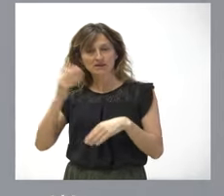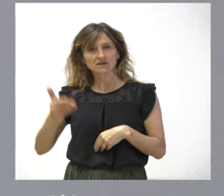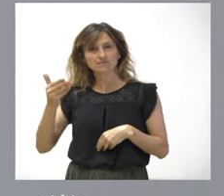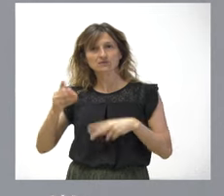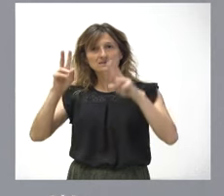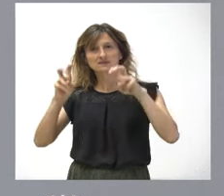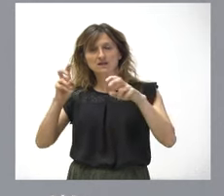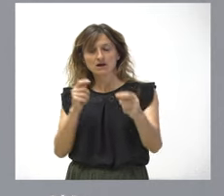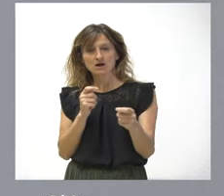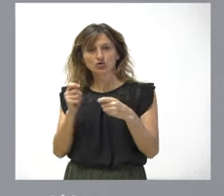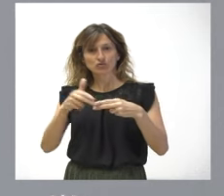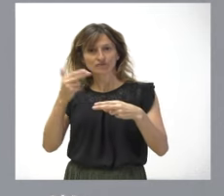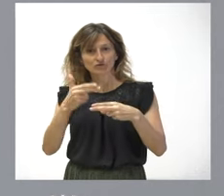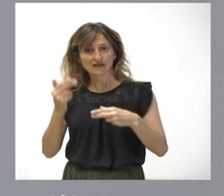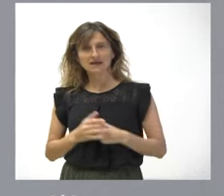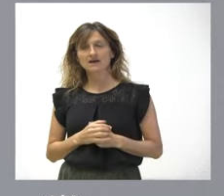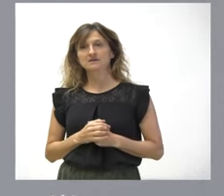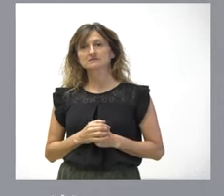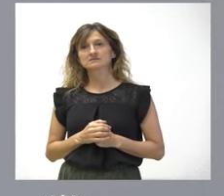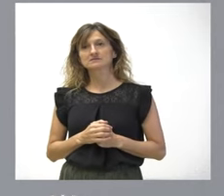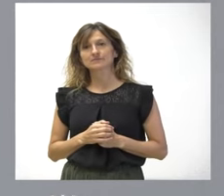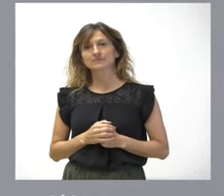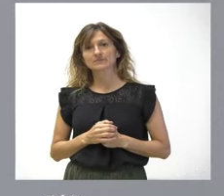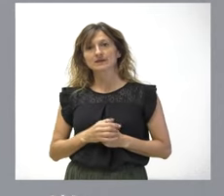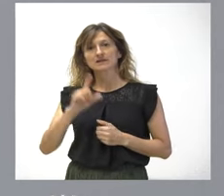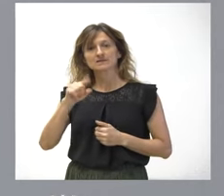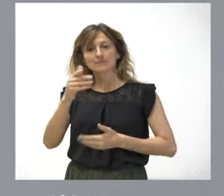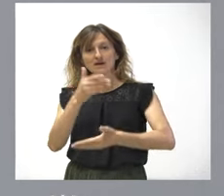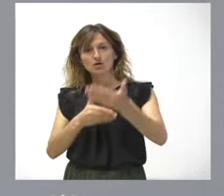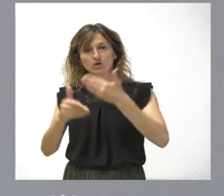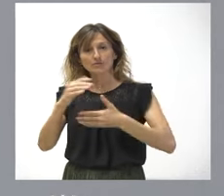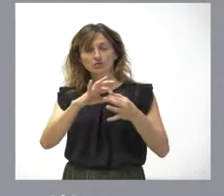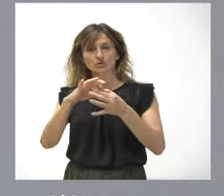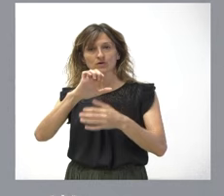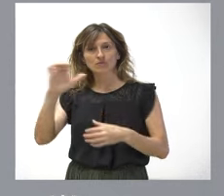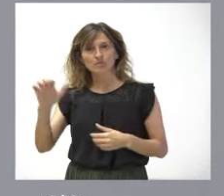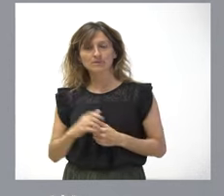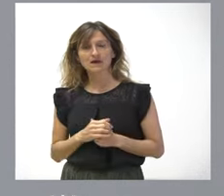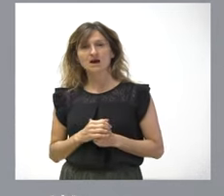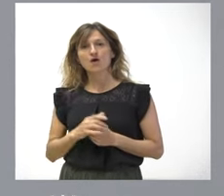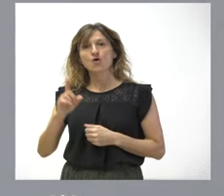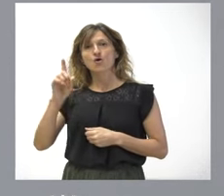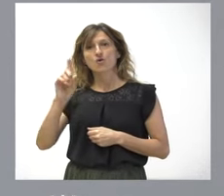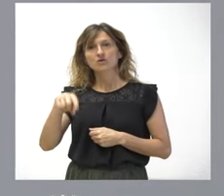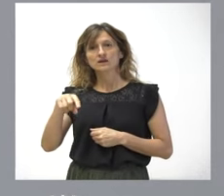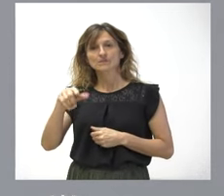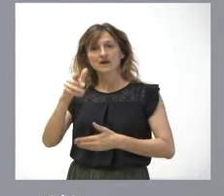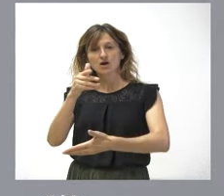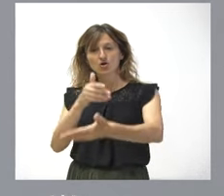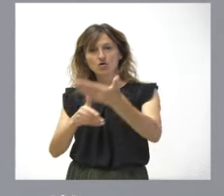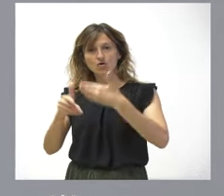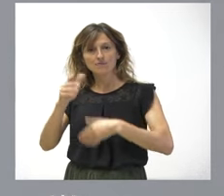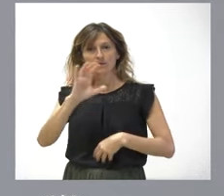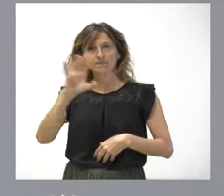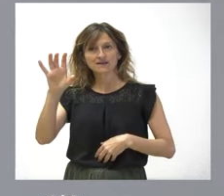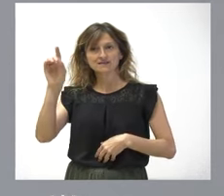ámbito del control de las fronteras en el ámbito también de la colaboración con la Unión Europea o en el ámbito también de la colaboración con los países